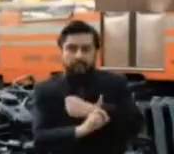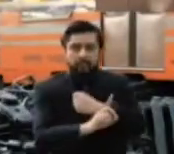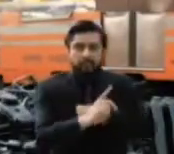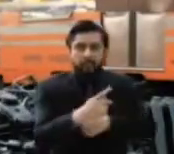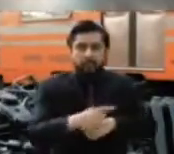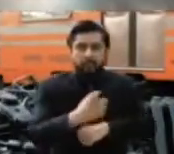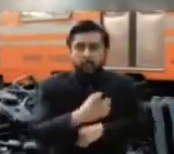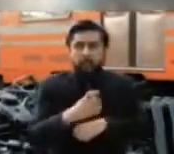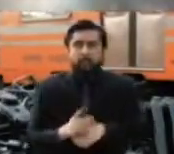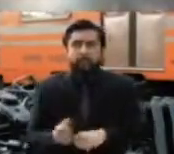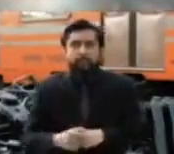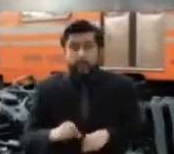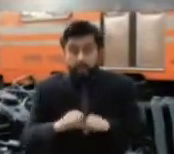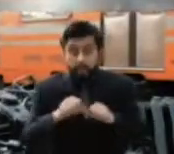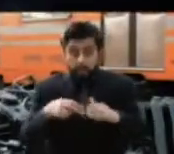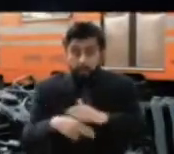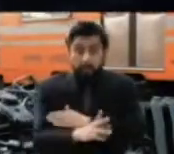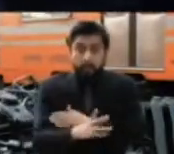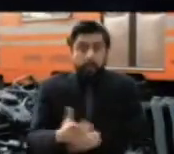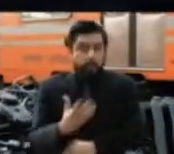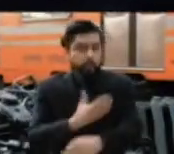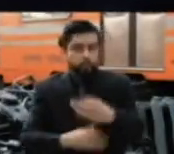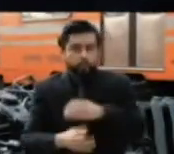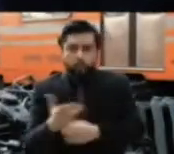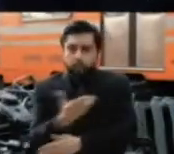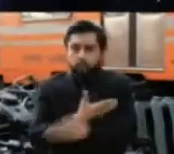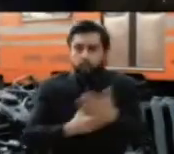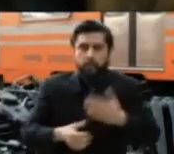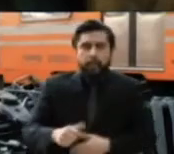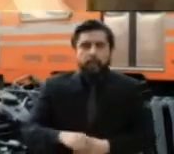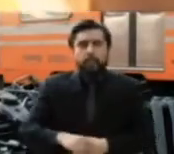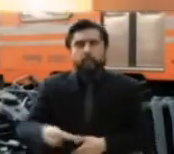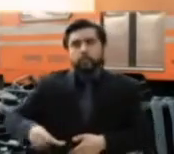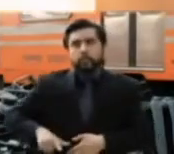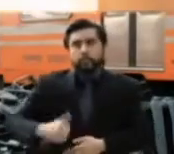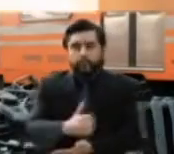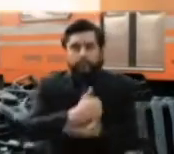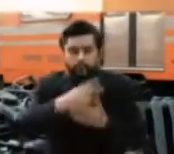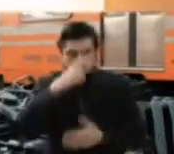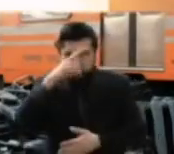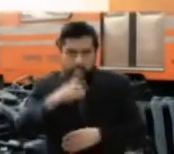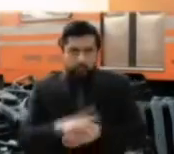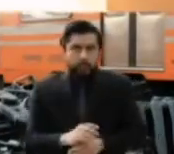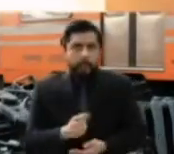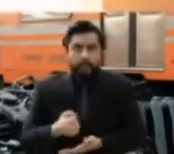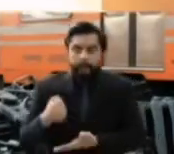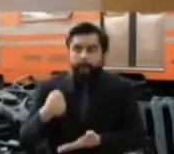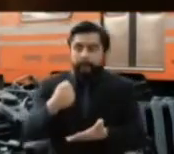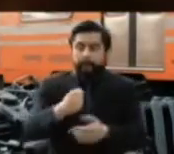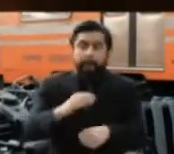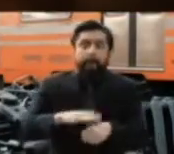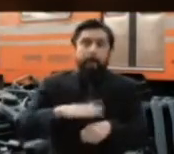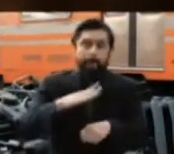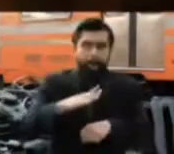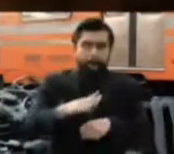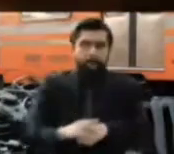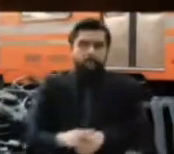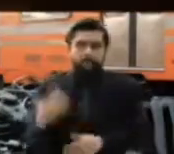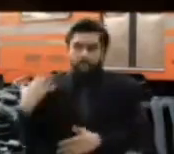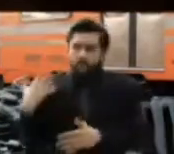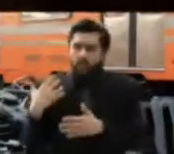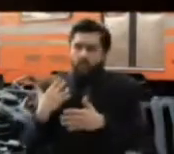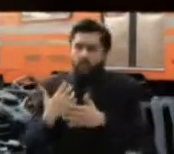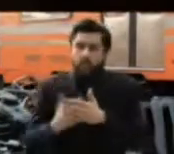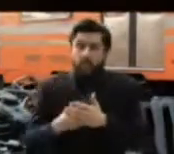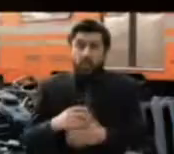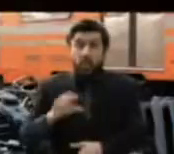del metro es un reto que compartimos todos. El gobierno de la ciudad con la mayor aportación de recursos realizada en décadas, más de 41